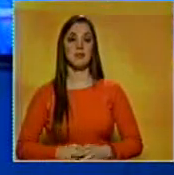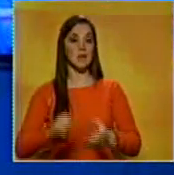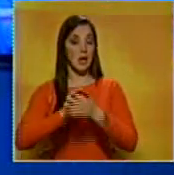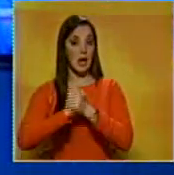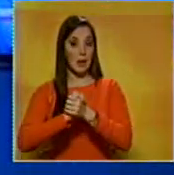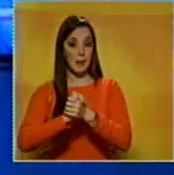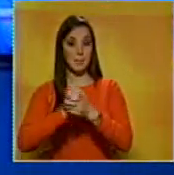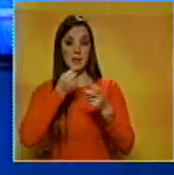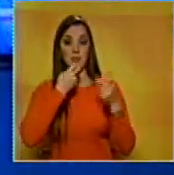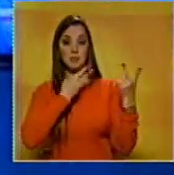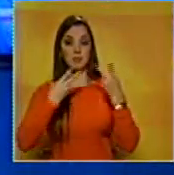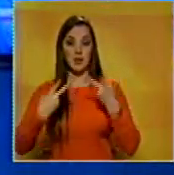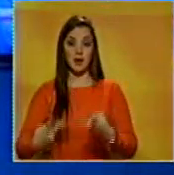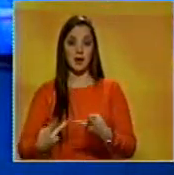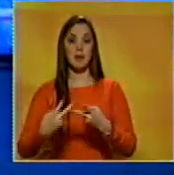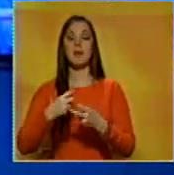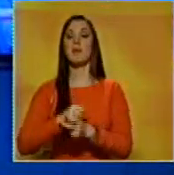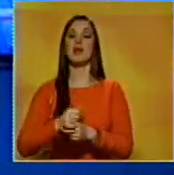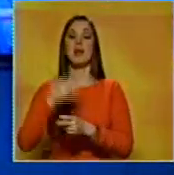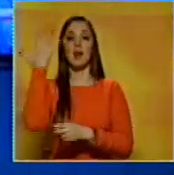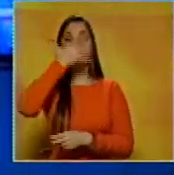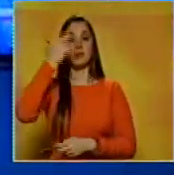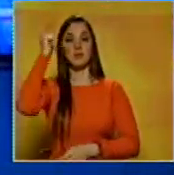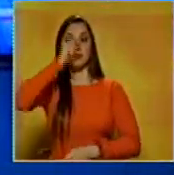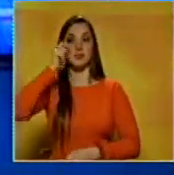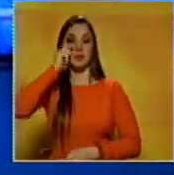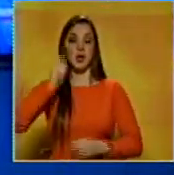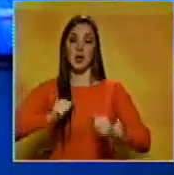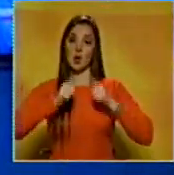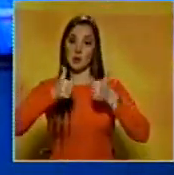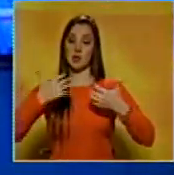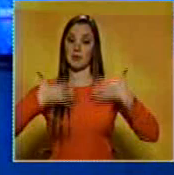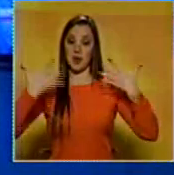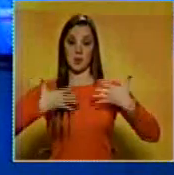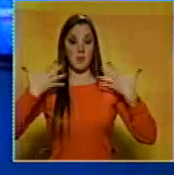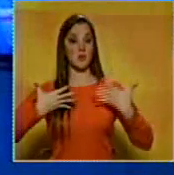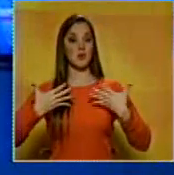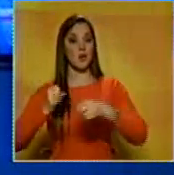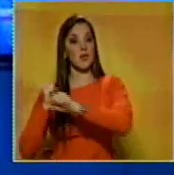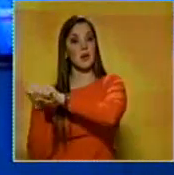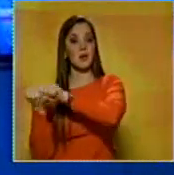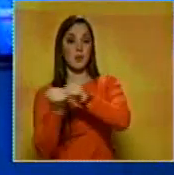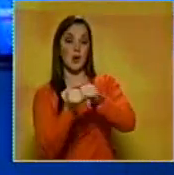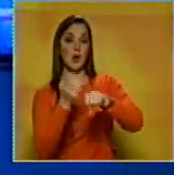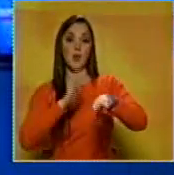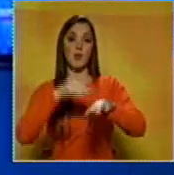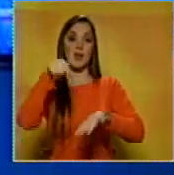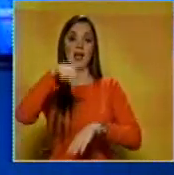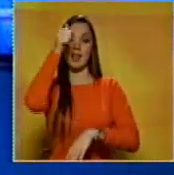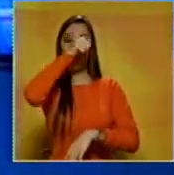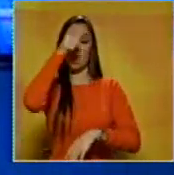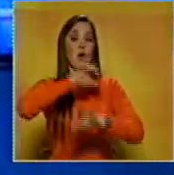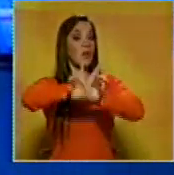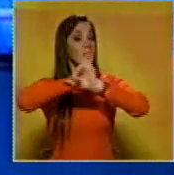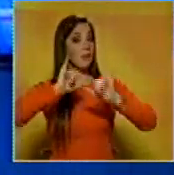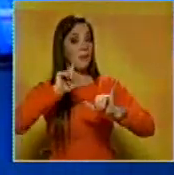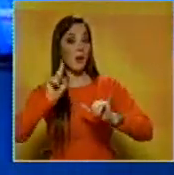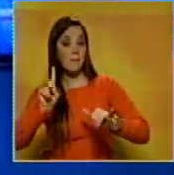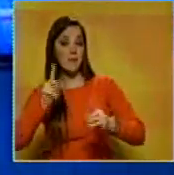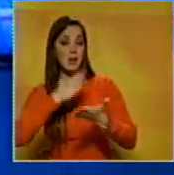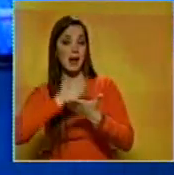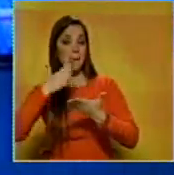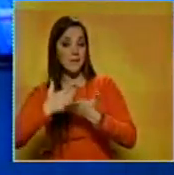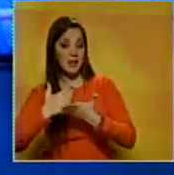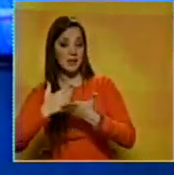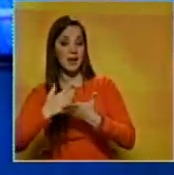Amigos, bienvenidos a Los Deportes. Les saluda Tony Cittadino. Comenzamos con la emoción del béisbol profesional venezolano, porque este domingo culminó la primera parte de la temporada